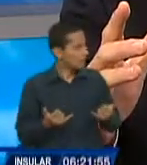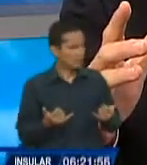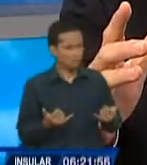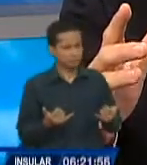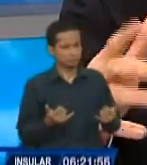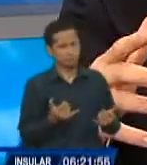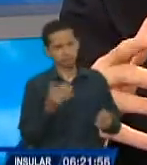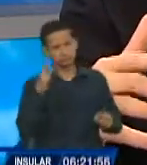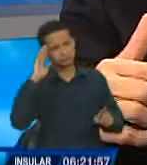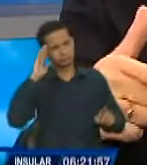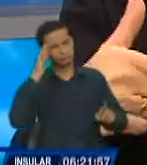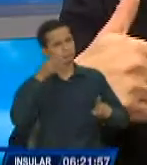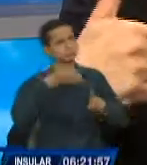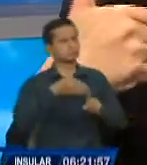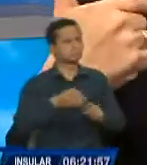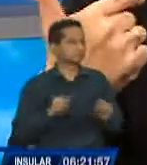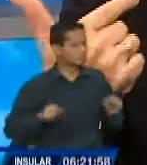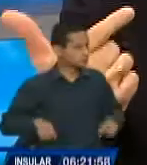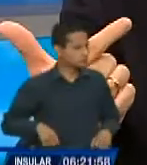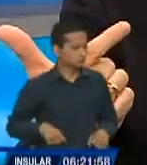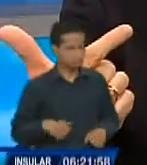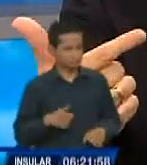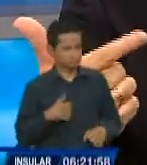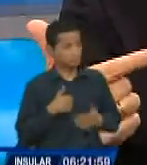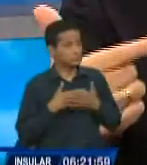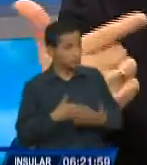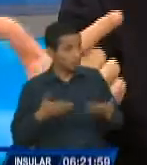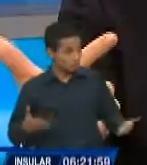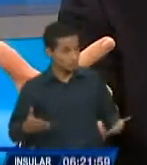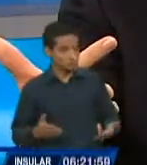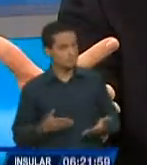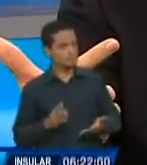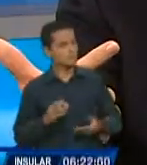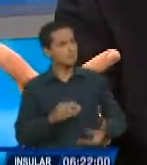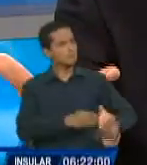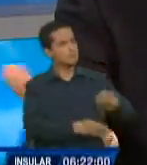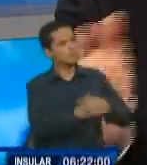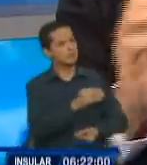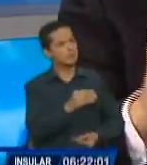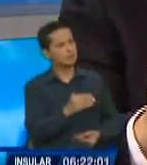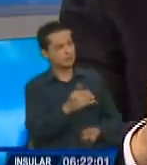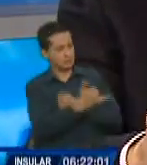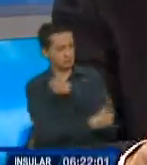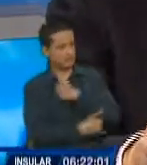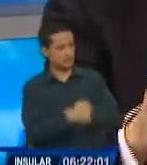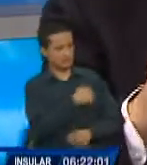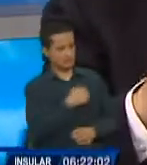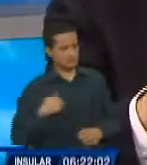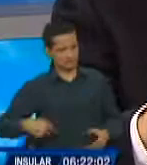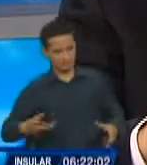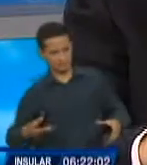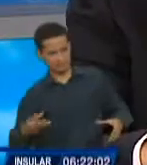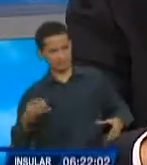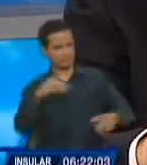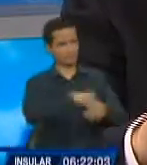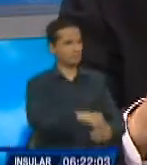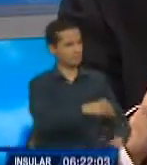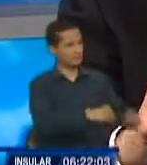en cuanto a colocación de nuestros productos en el mercado chino. ¿Qué potencialidades